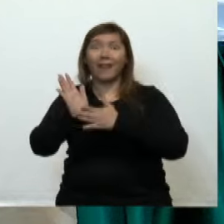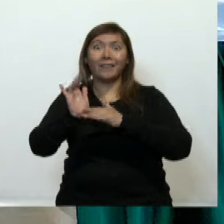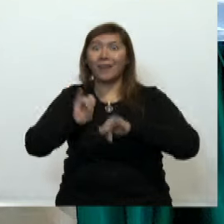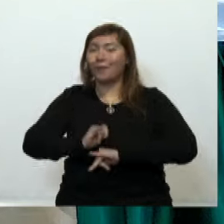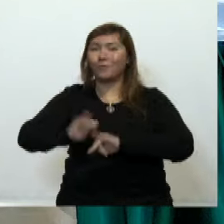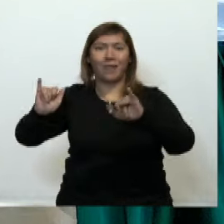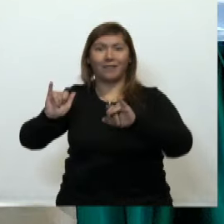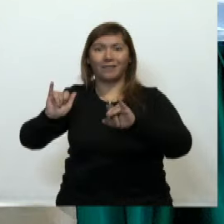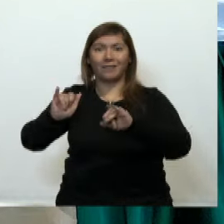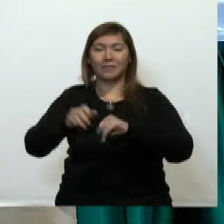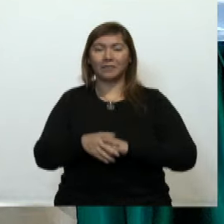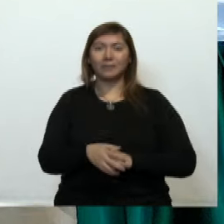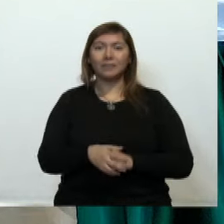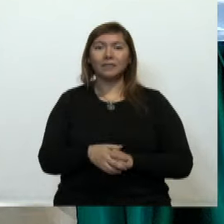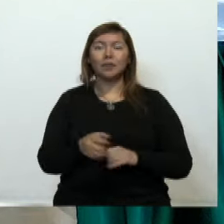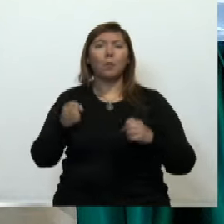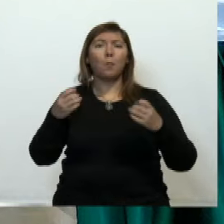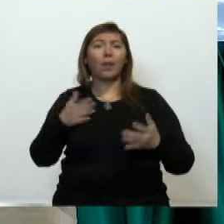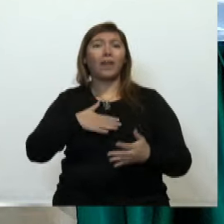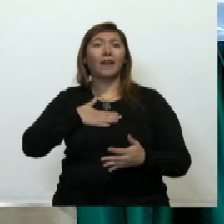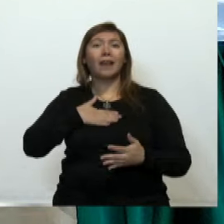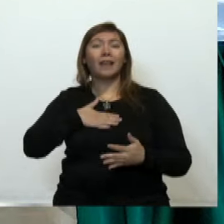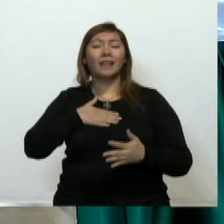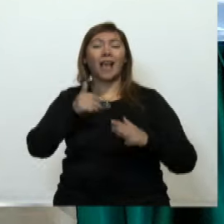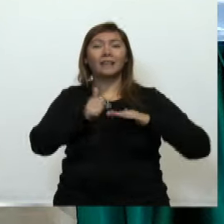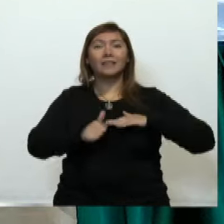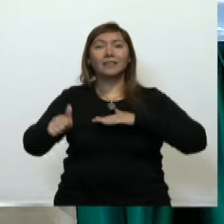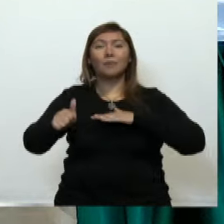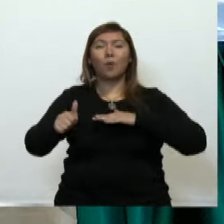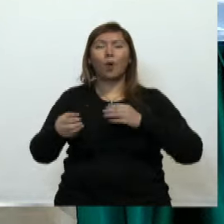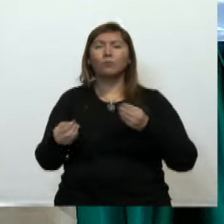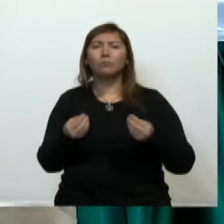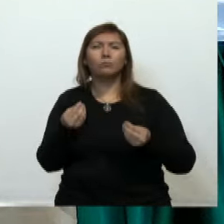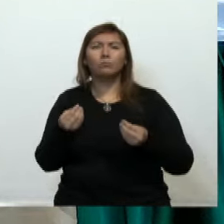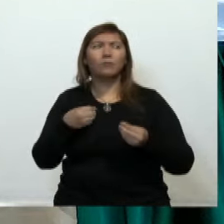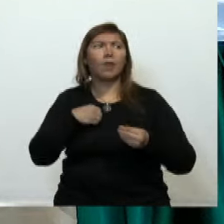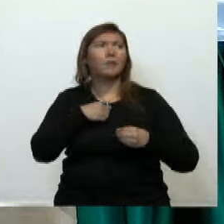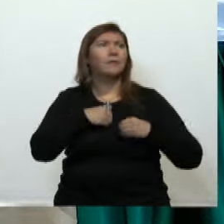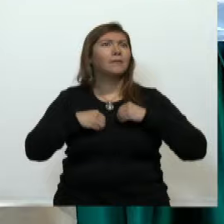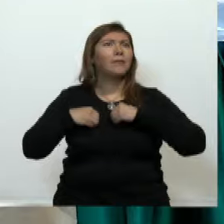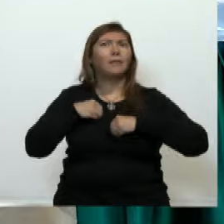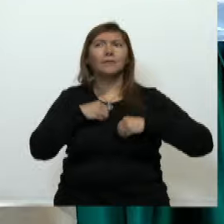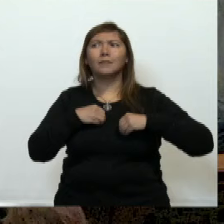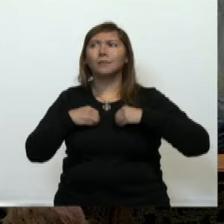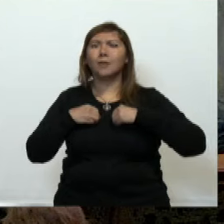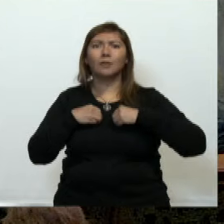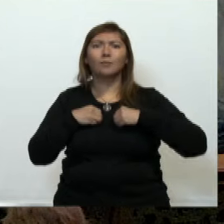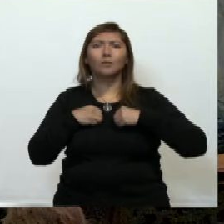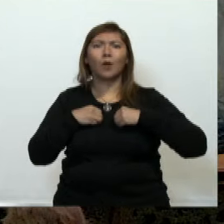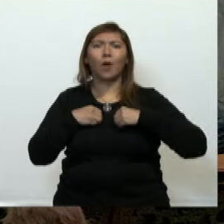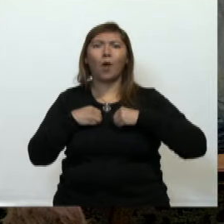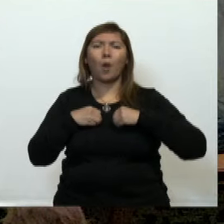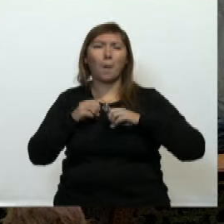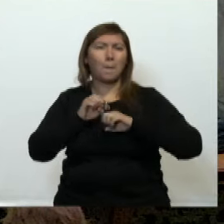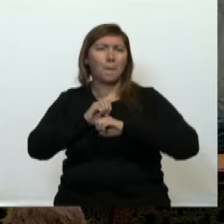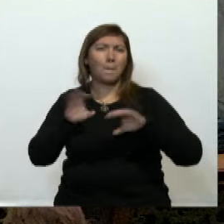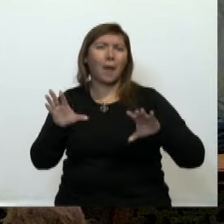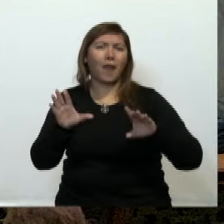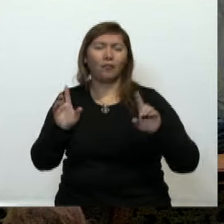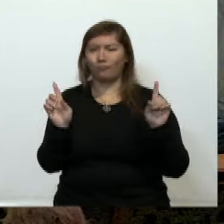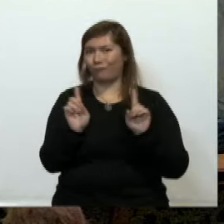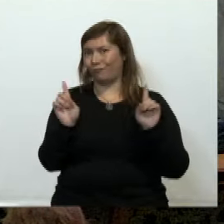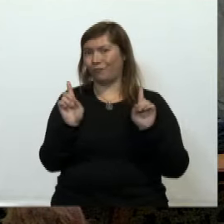Porque dice que la alegría del discípulo no es un sentimiento de bienestar egoísta, sino una certeza que